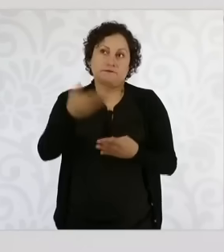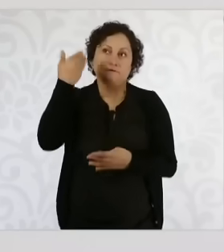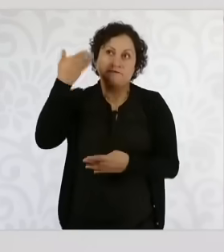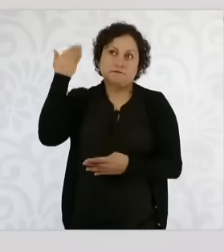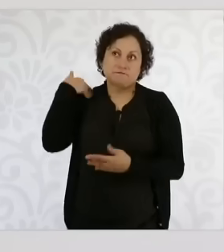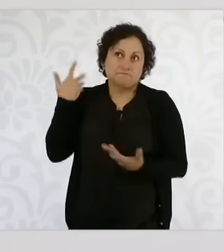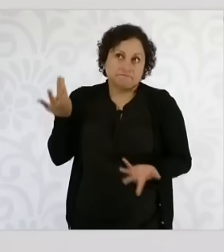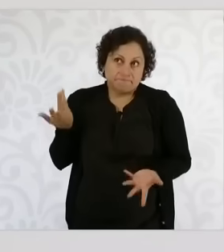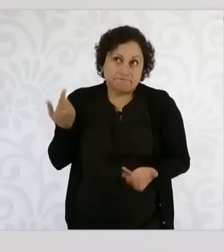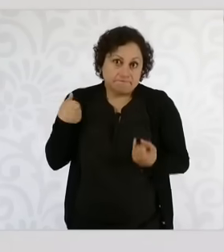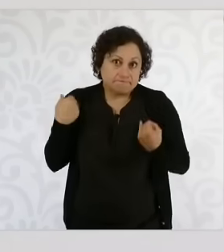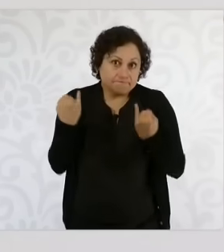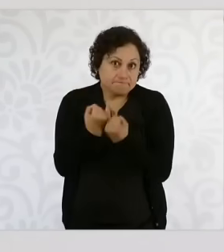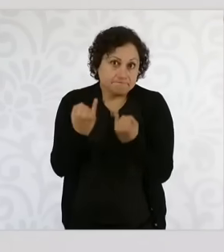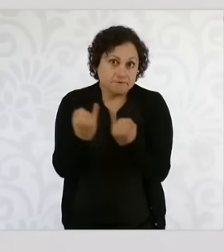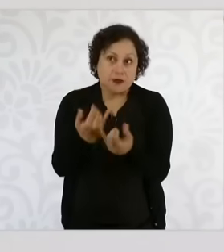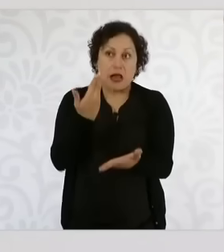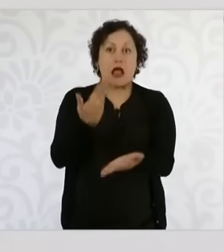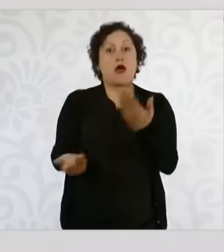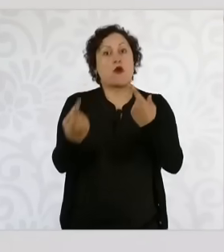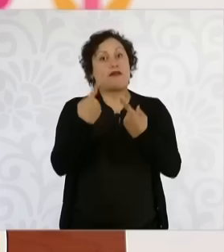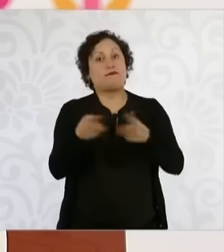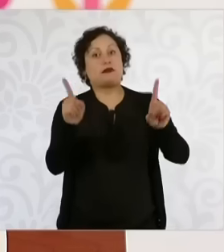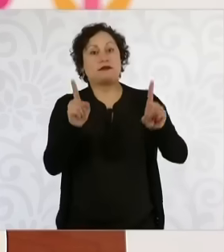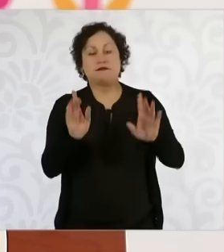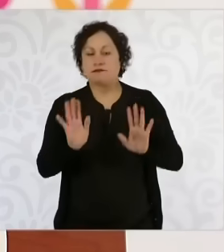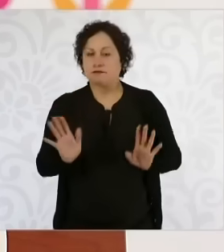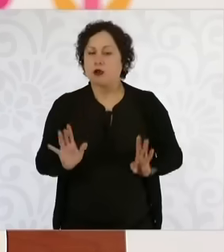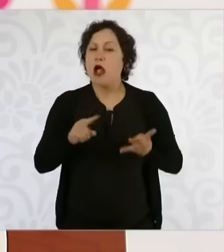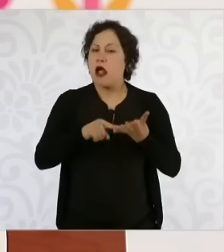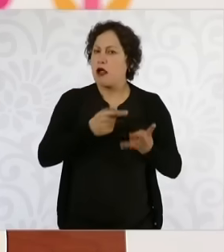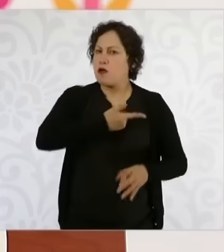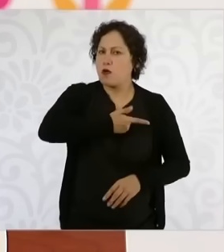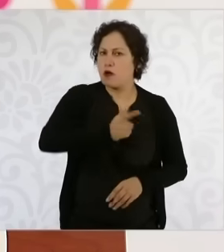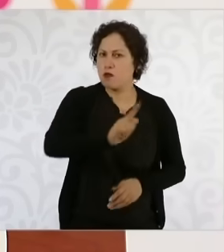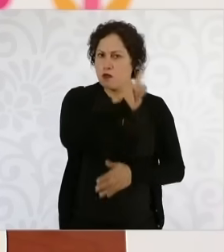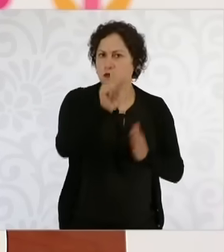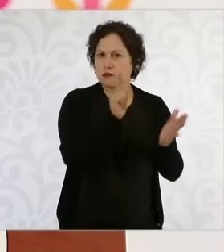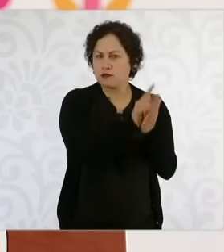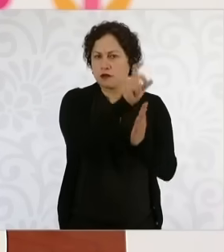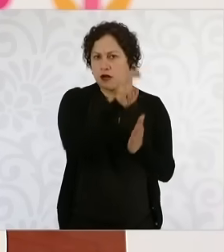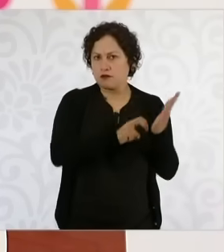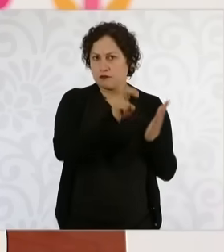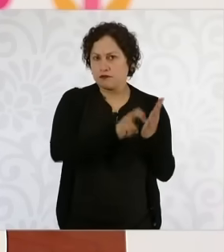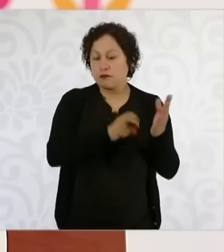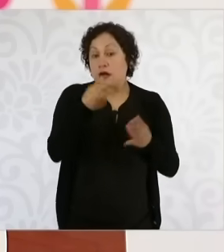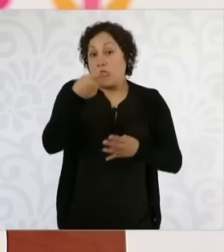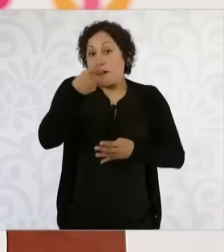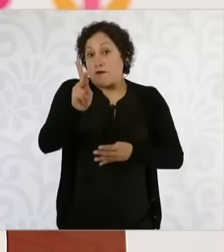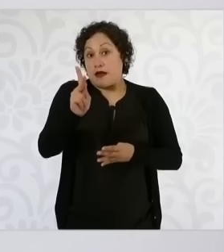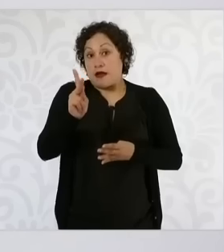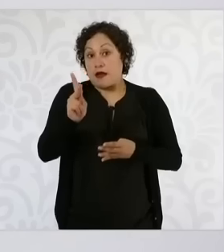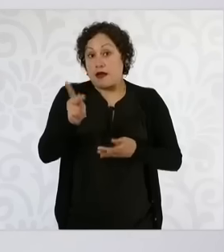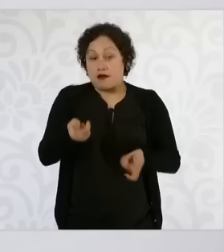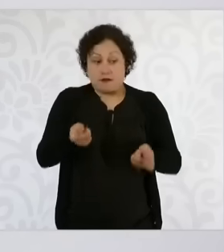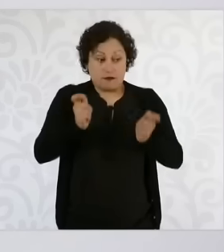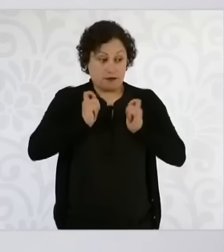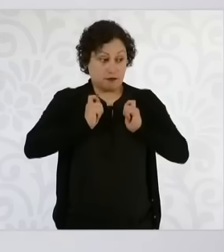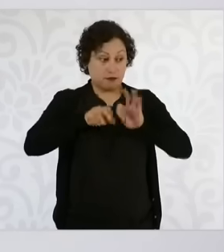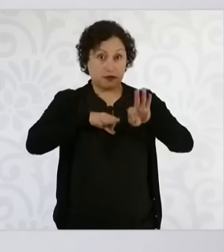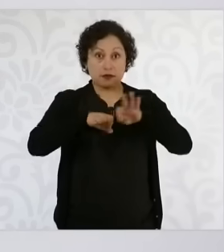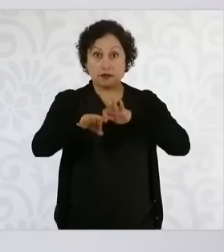contra? Eso no quiere decir que esté de acuerdo con la reforma, pero como ministro no puedo